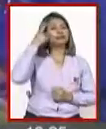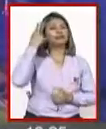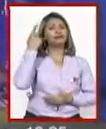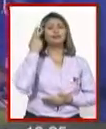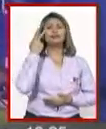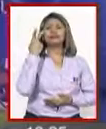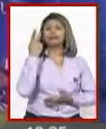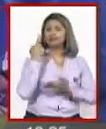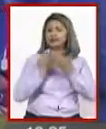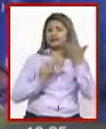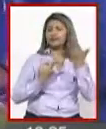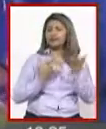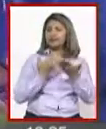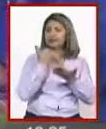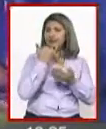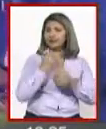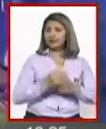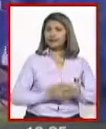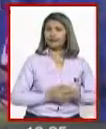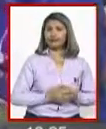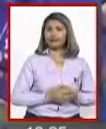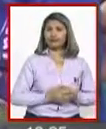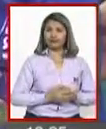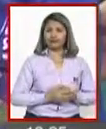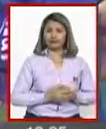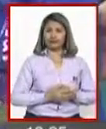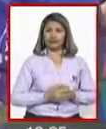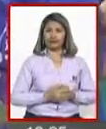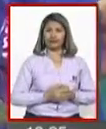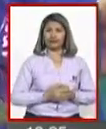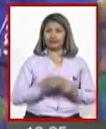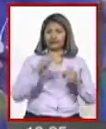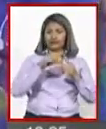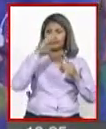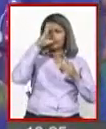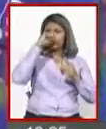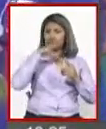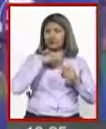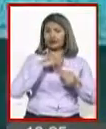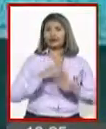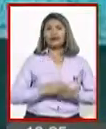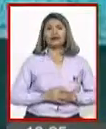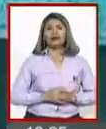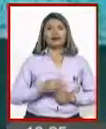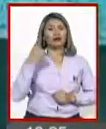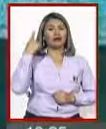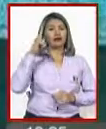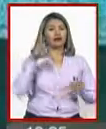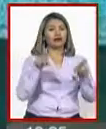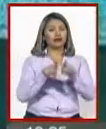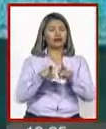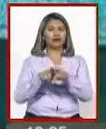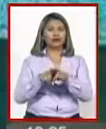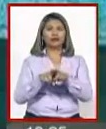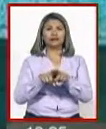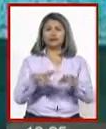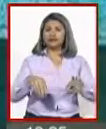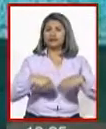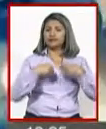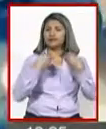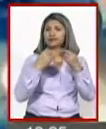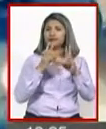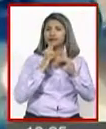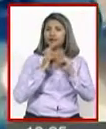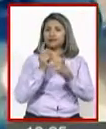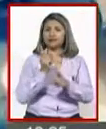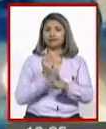cuál fue la situación del mencionado ex miembro de la institución para también dar una respuesta